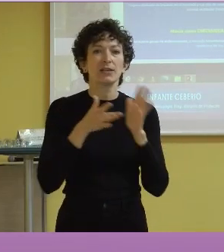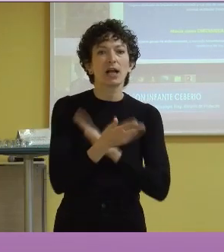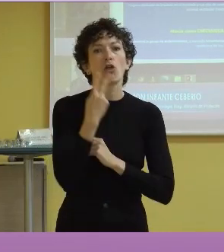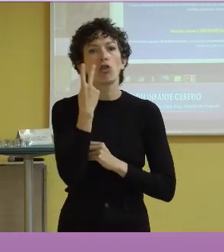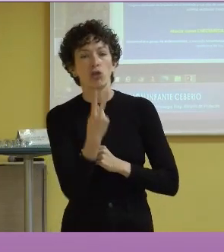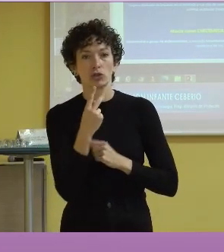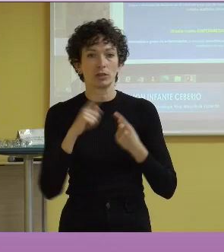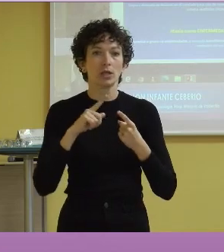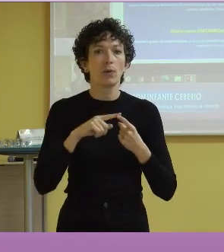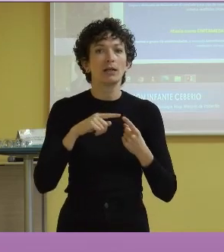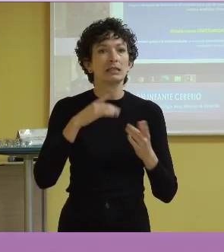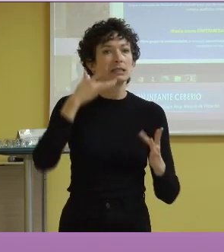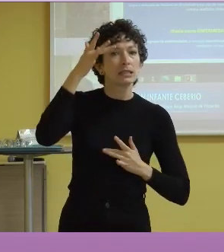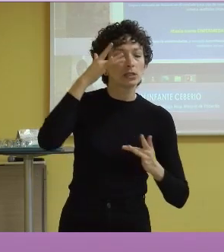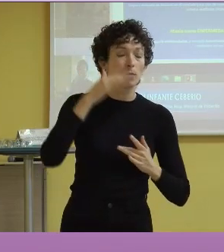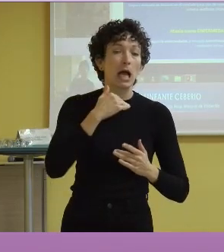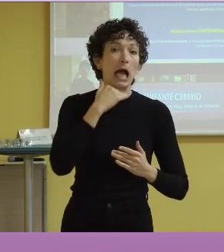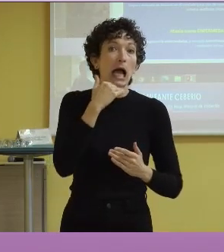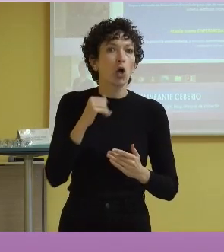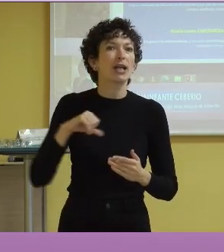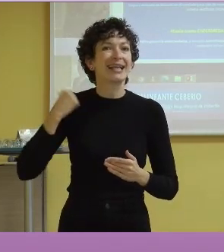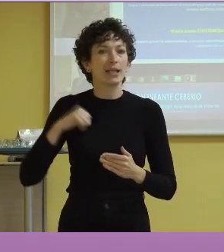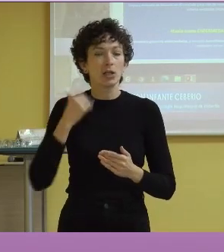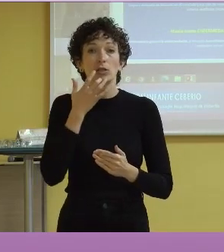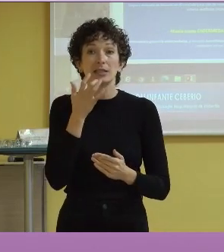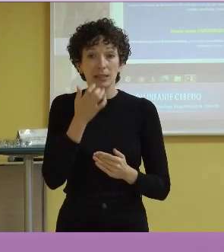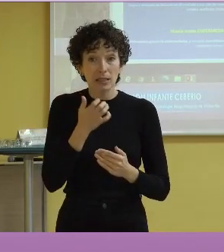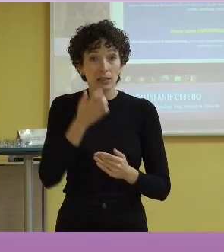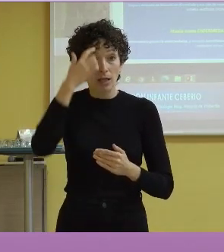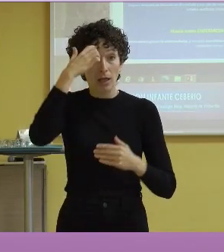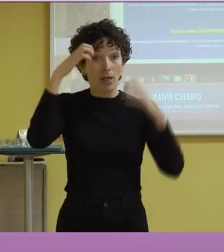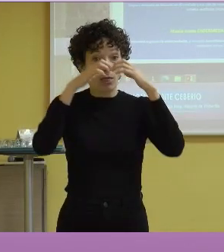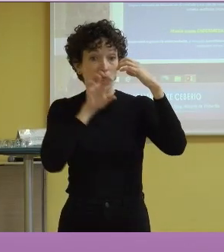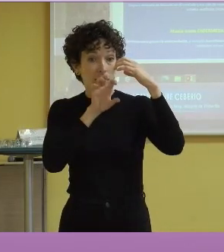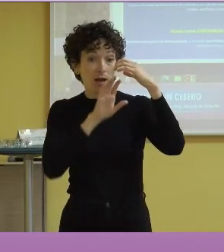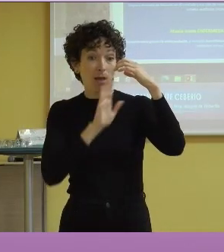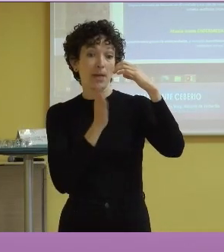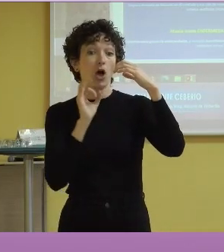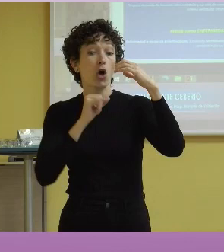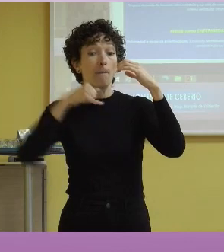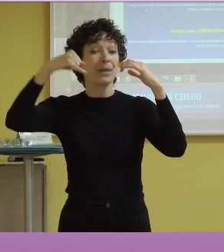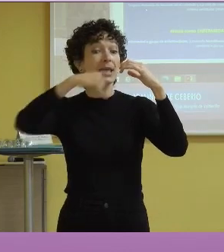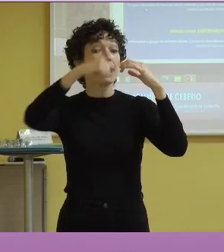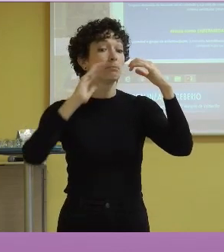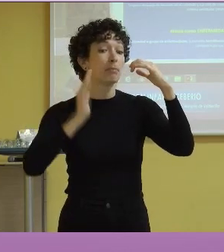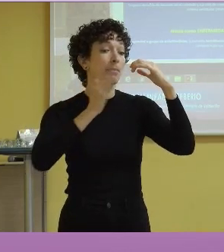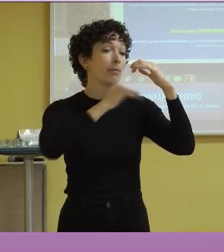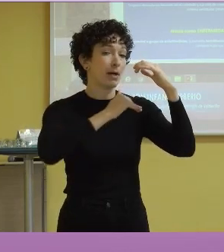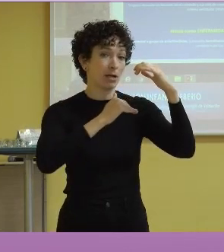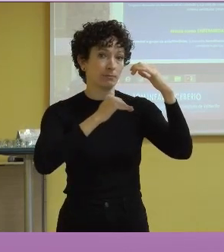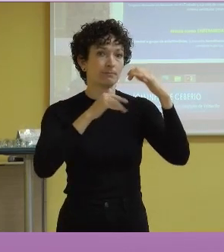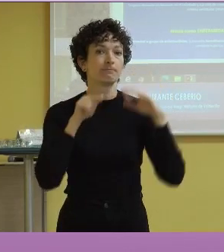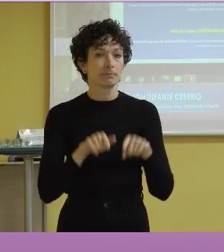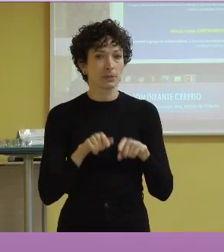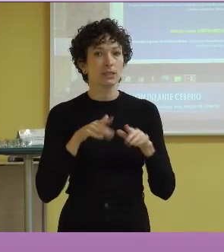un signo clínico que se produce cuando hay una lesión en el cerebelo o en sus vías. Se ha definido ataxia como un